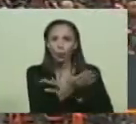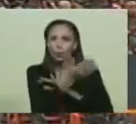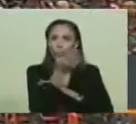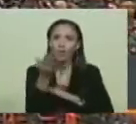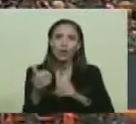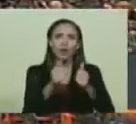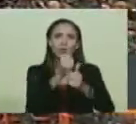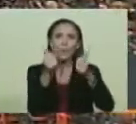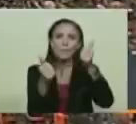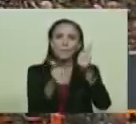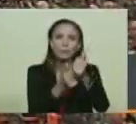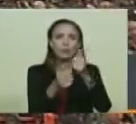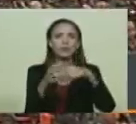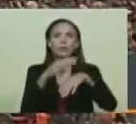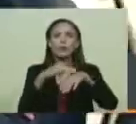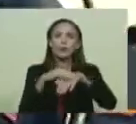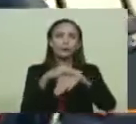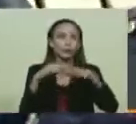viceministros,